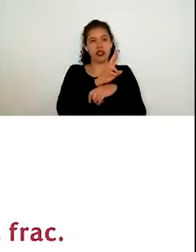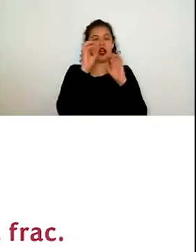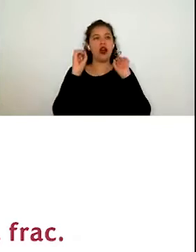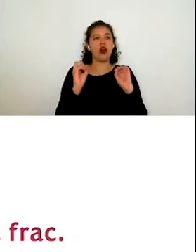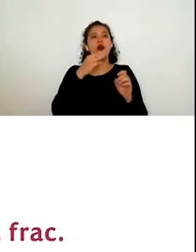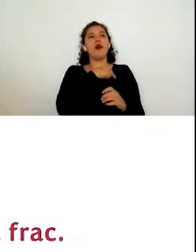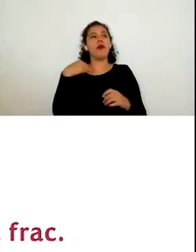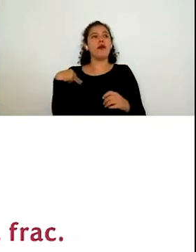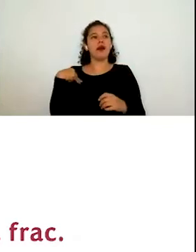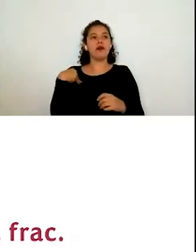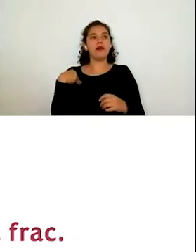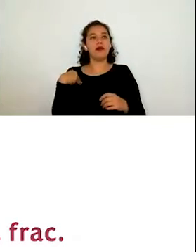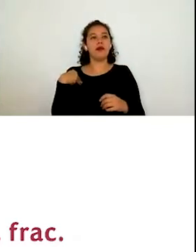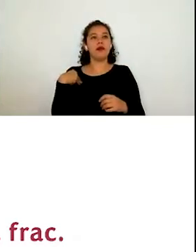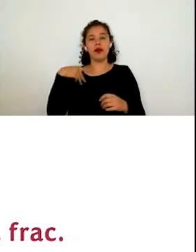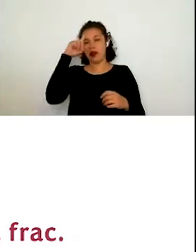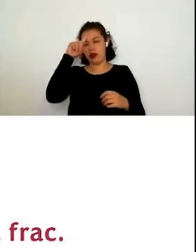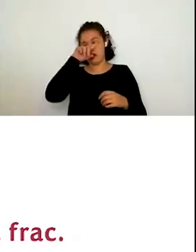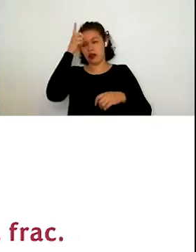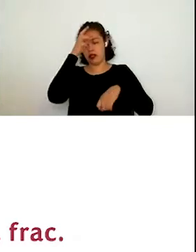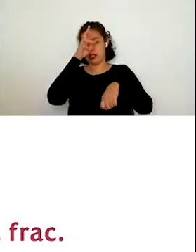miembros del consejo directivo.